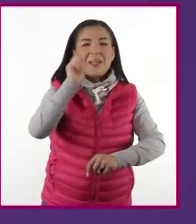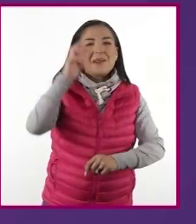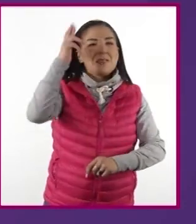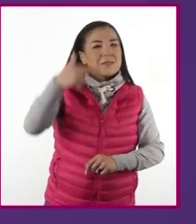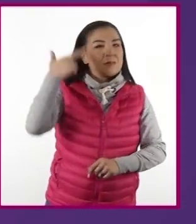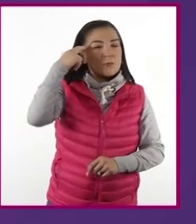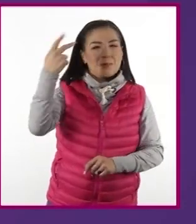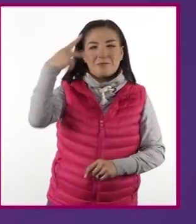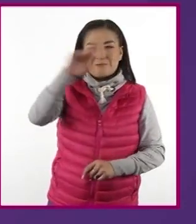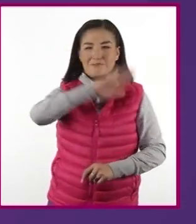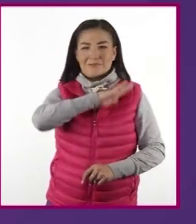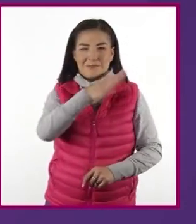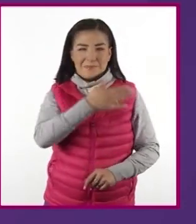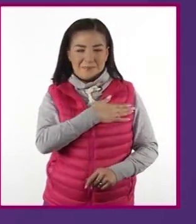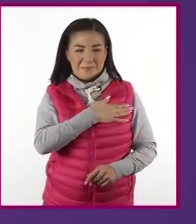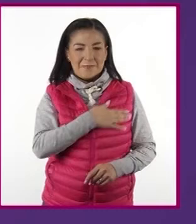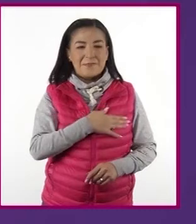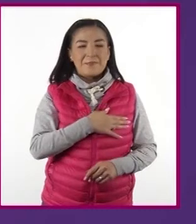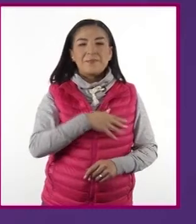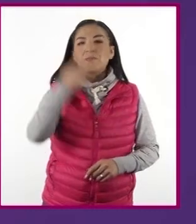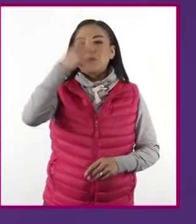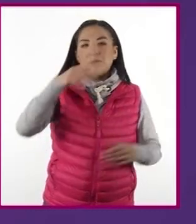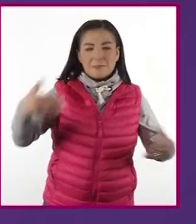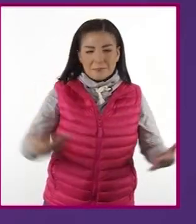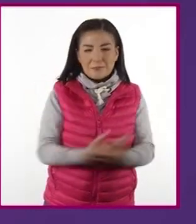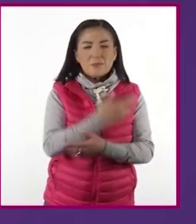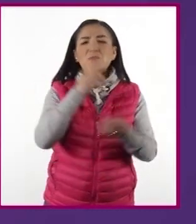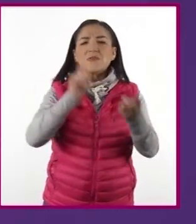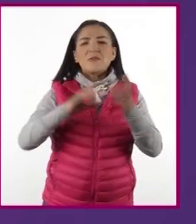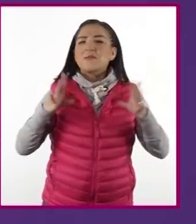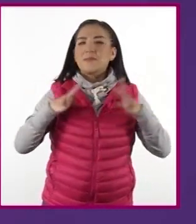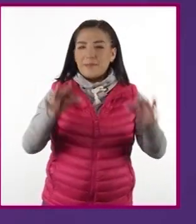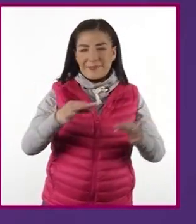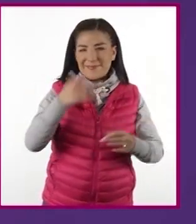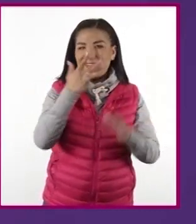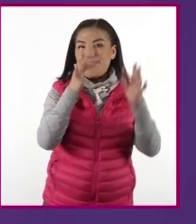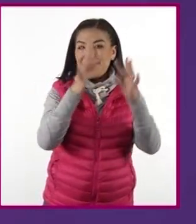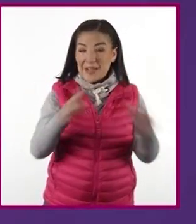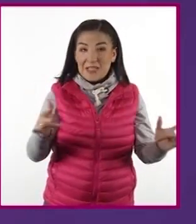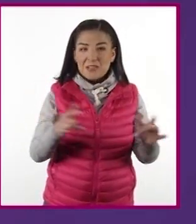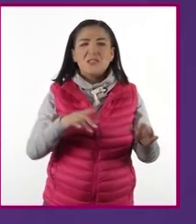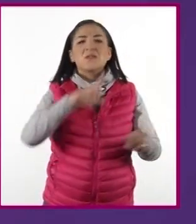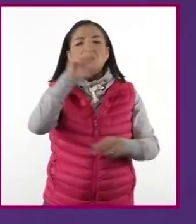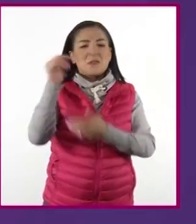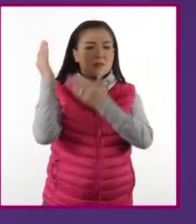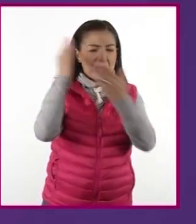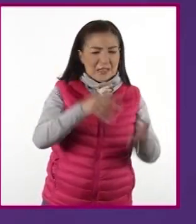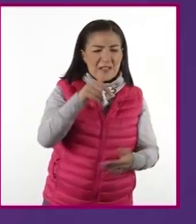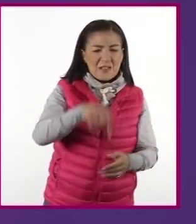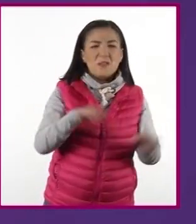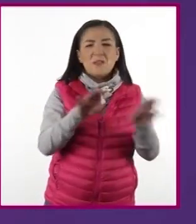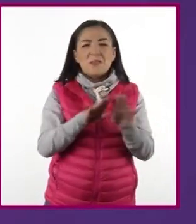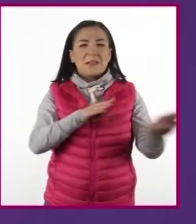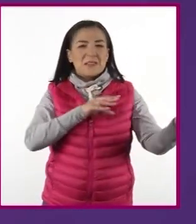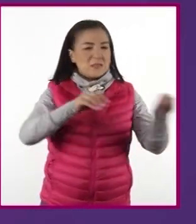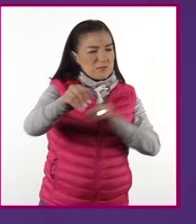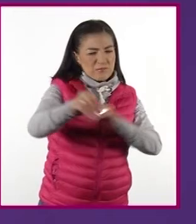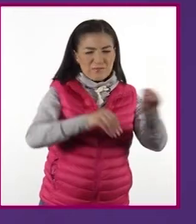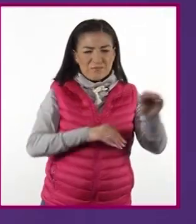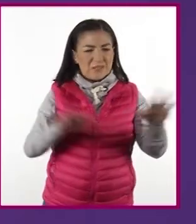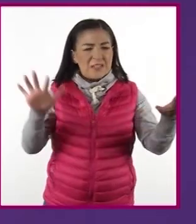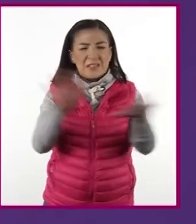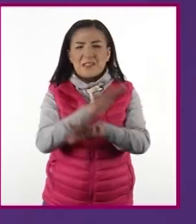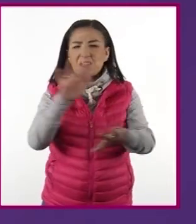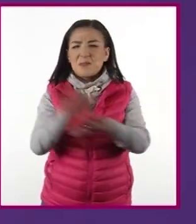de España, los Borbones de origen francés. Van a empezar a desbaratar todo el andamiaje